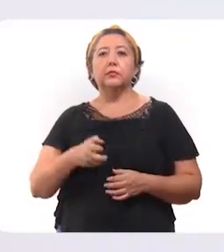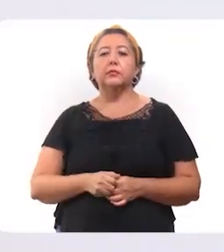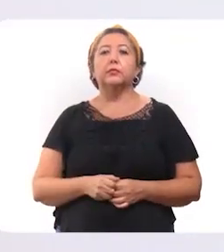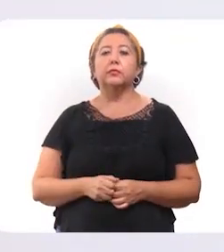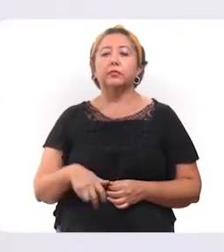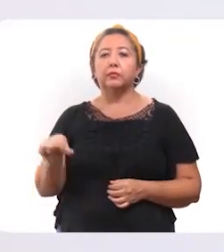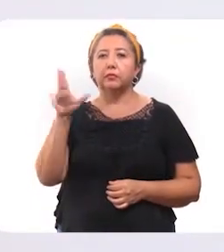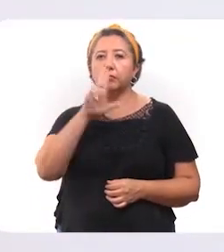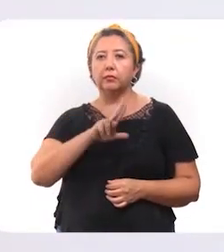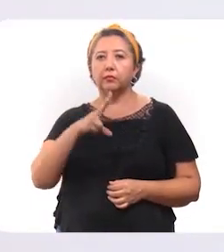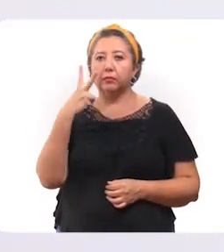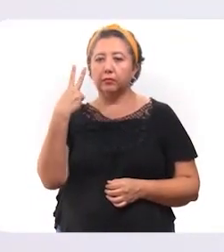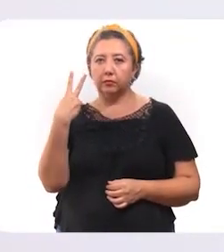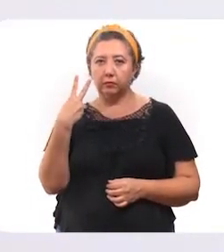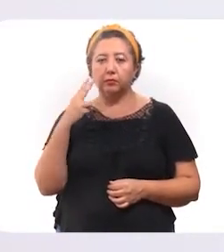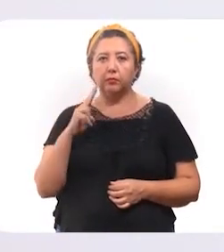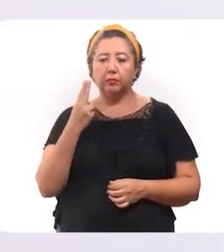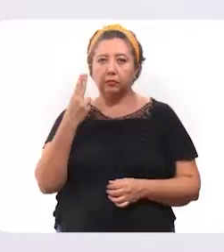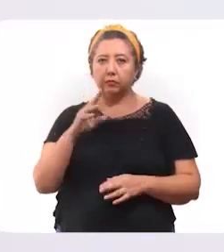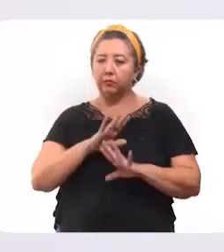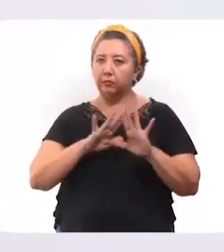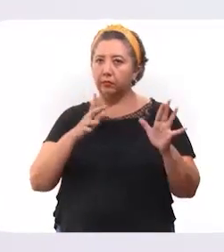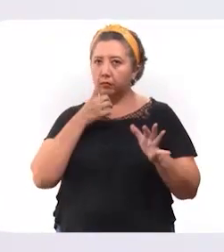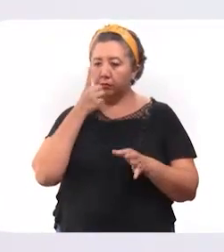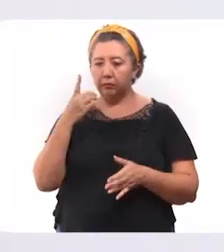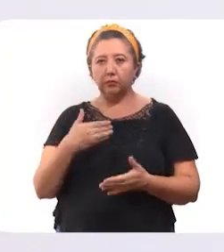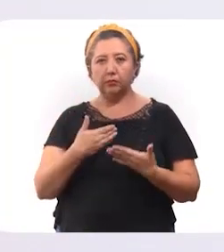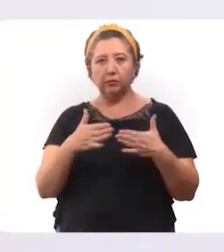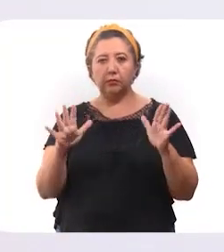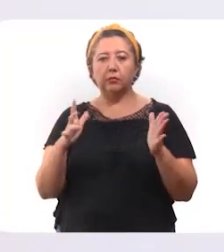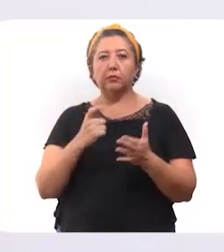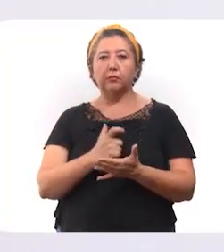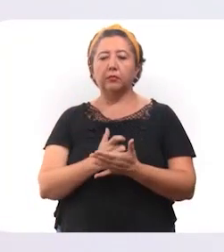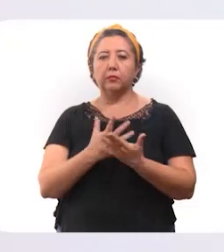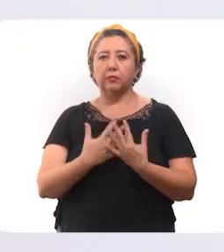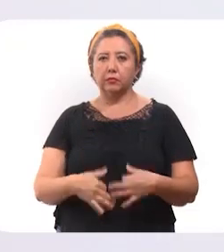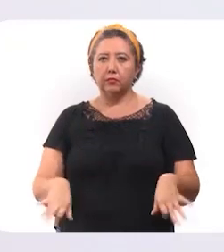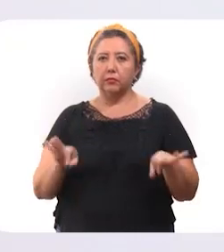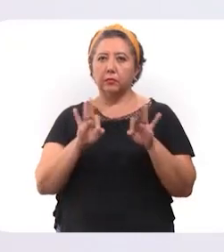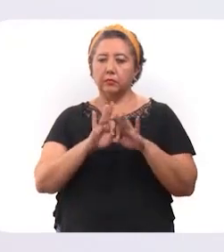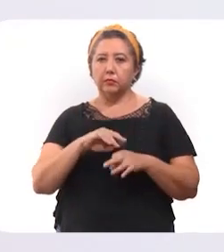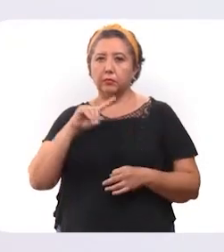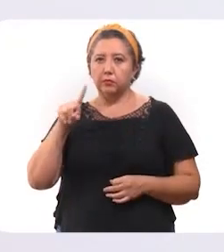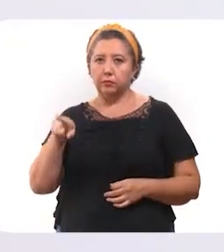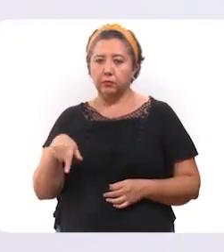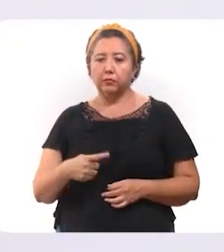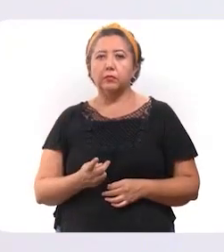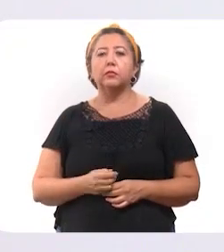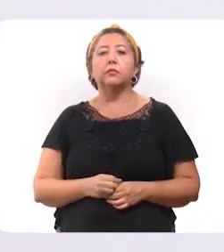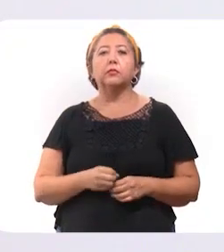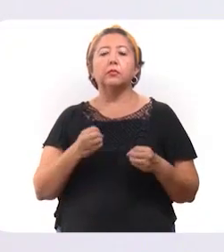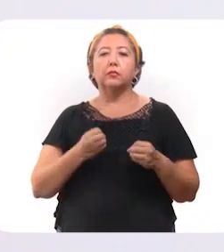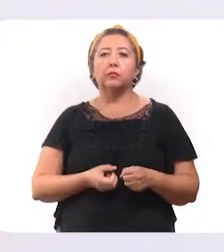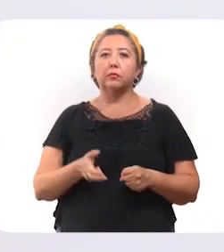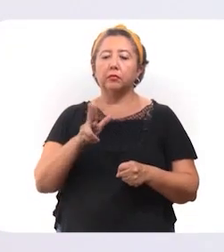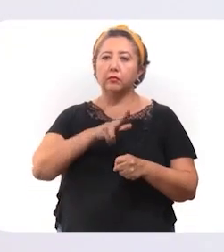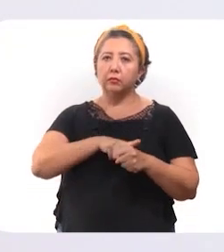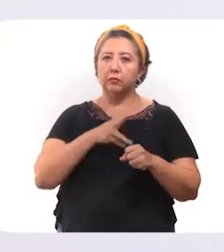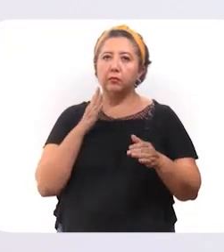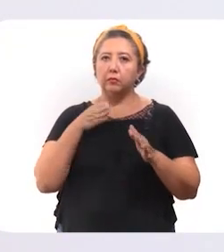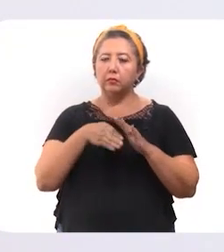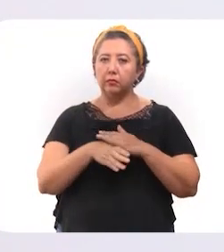médico de este martes 2 de noviembre. Como se ha señalado en la reapertura económica, los datos más importantes son la